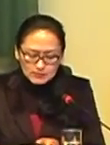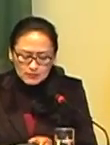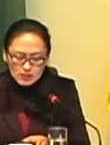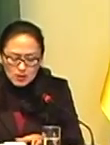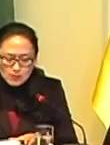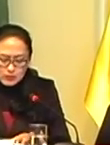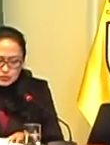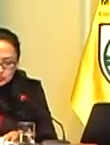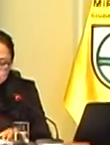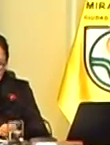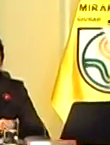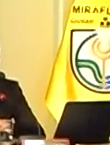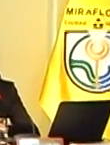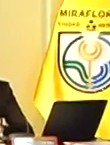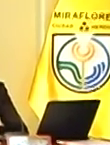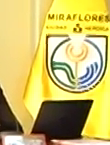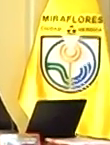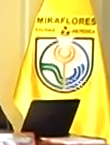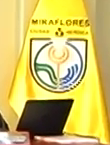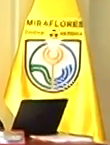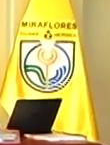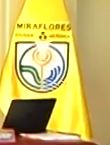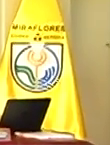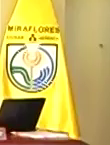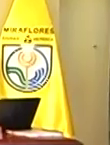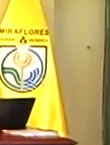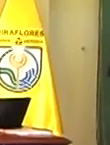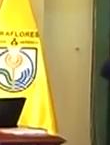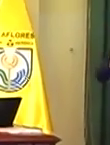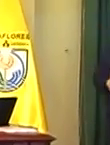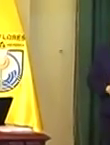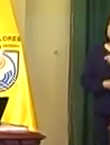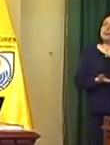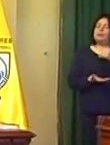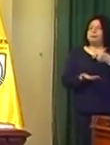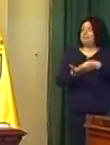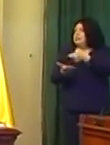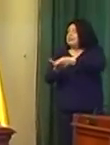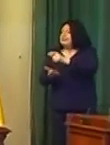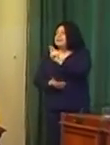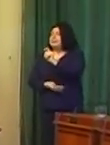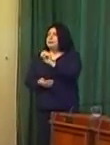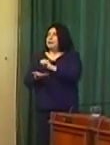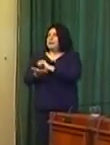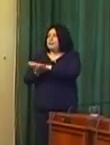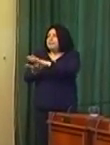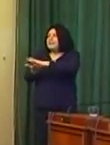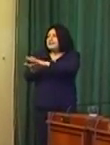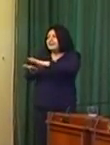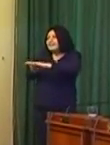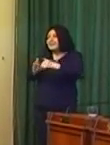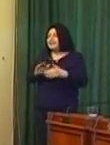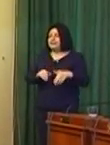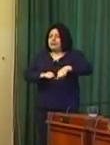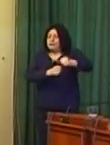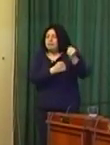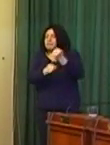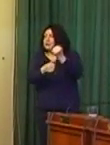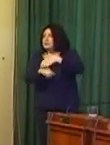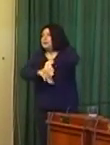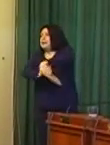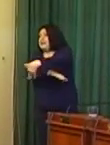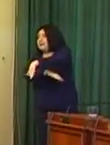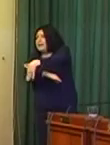Orden del día. Proyecto de ordenanza que aprueba el régimen tributario de los arbitrios de limpieza pública, barrido de calles y